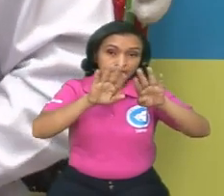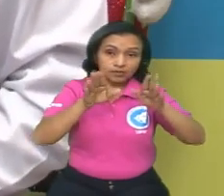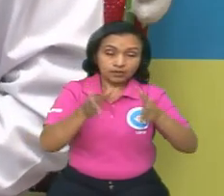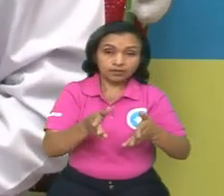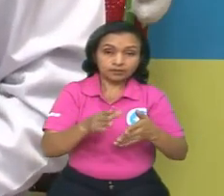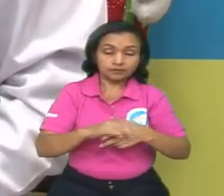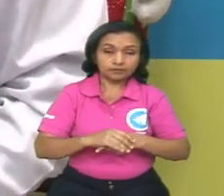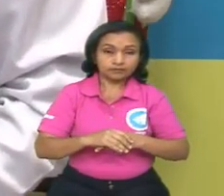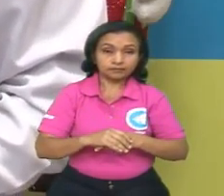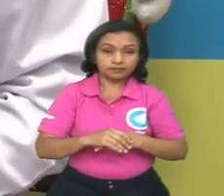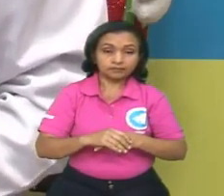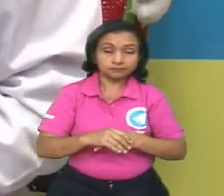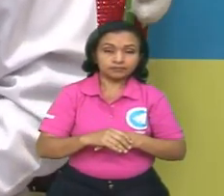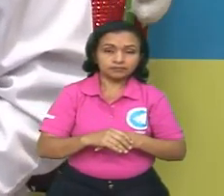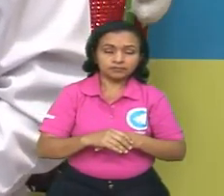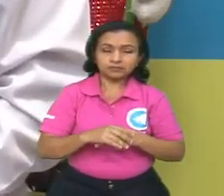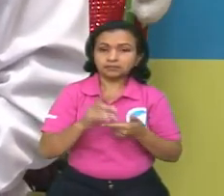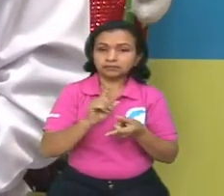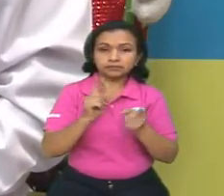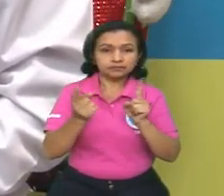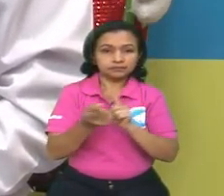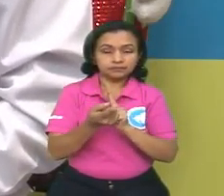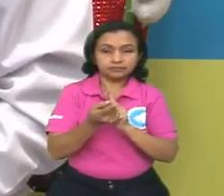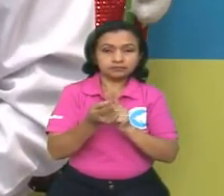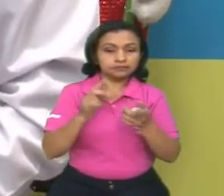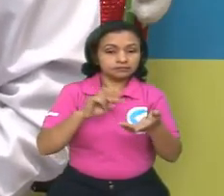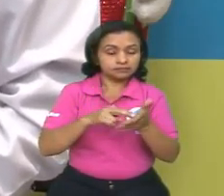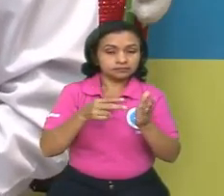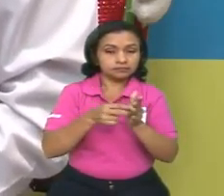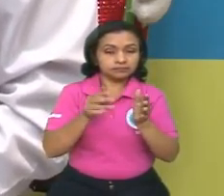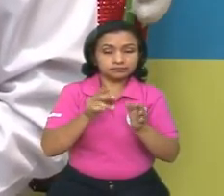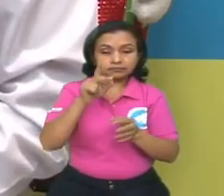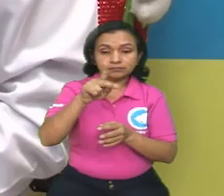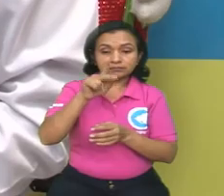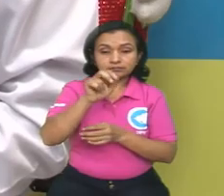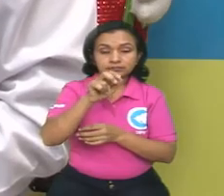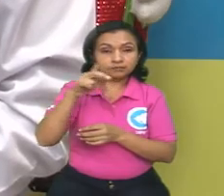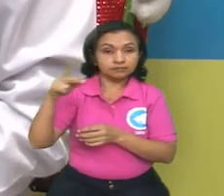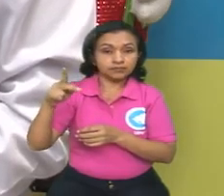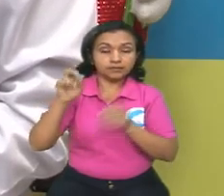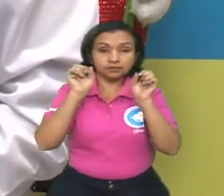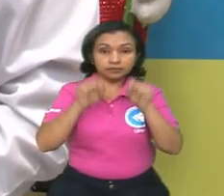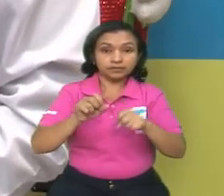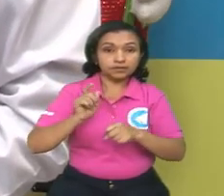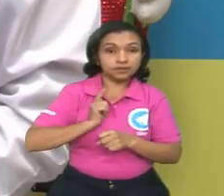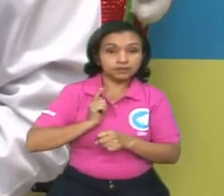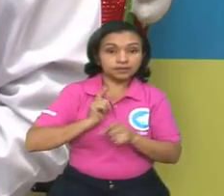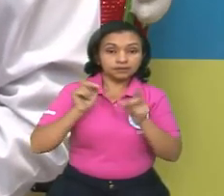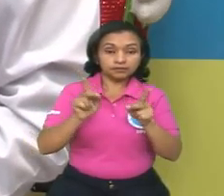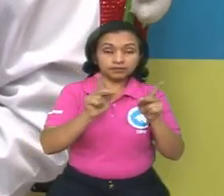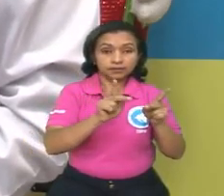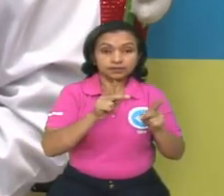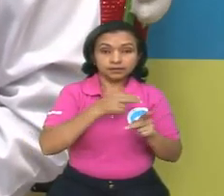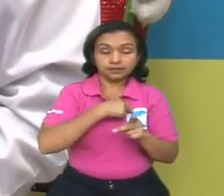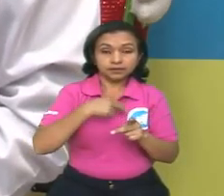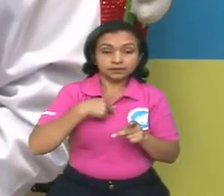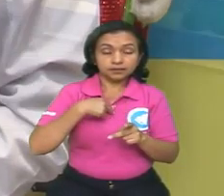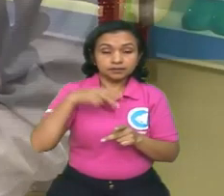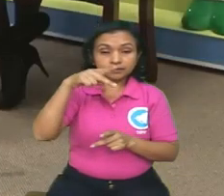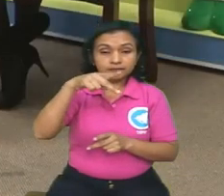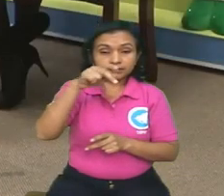eso no sustituye el valor que tiene el Papanicolaou. Ahora, ¿puede tener una persona que se ha realizado el examen